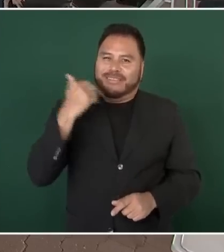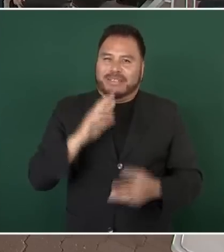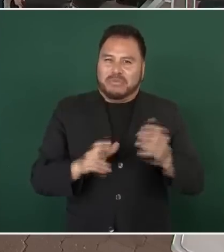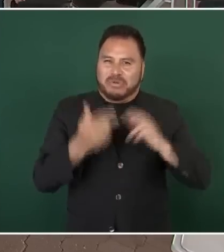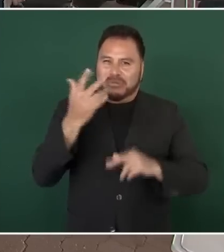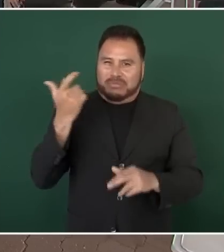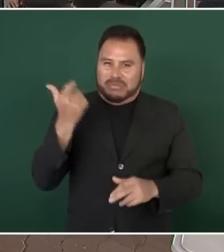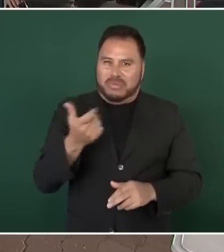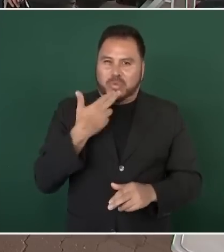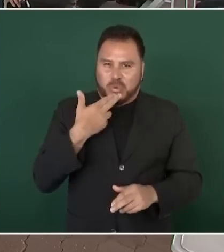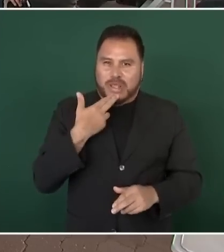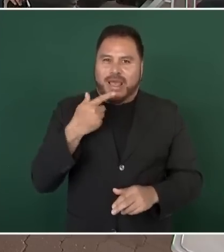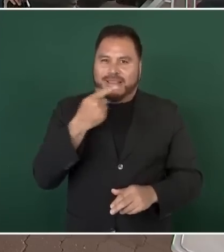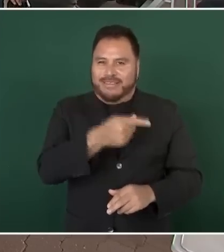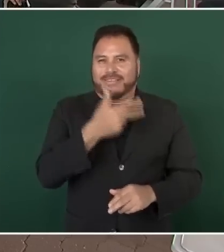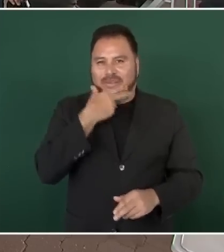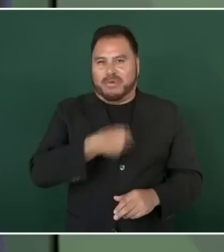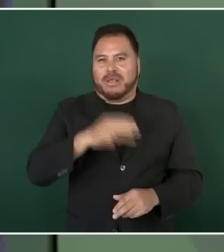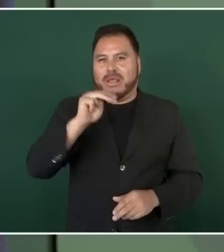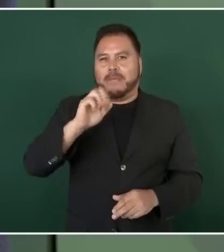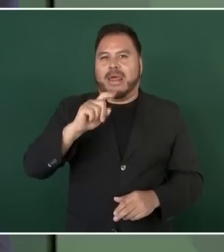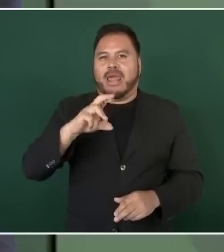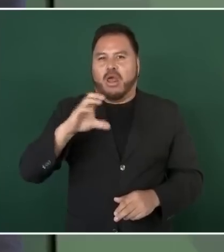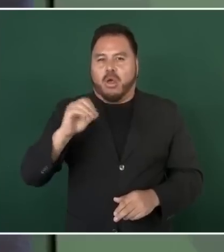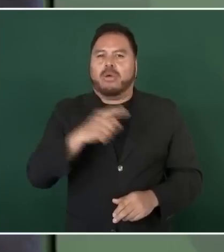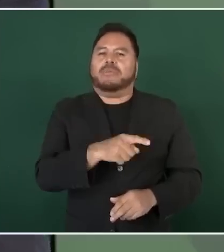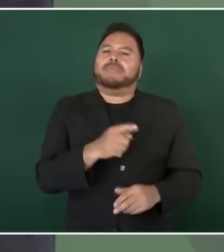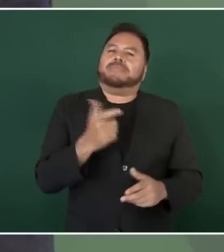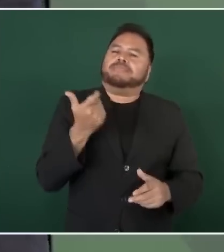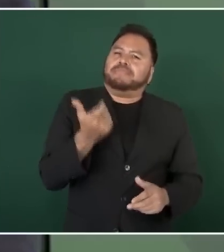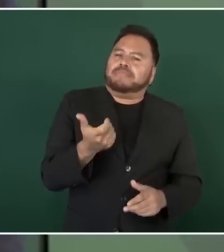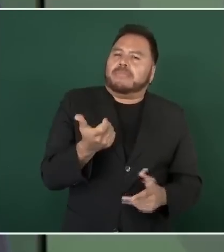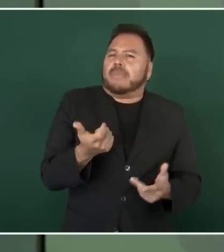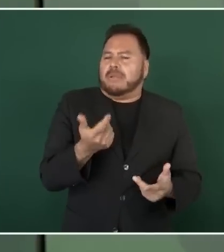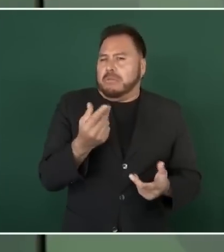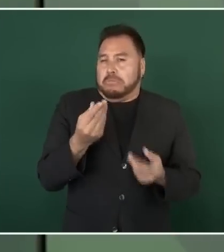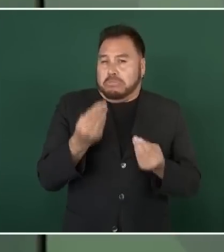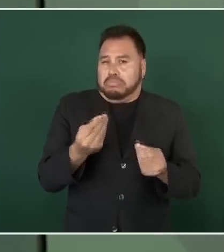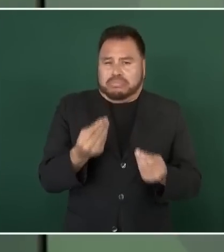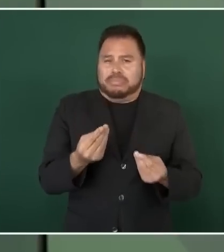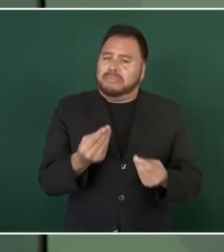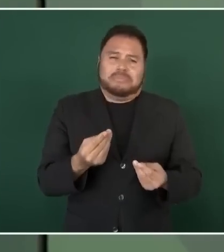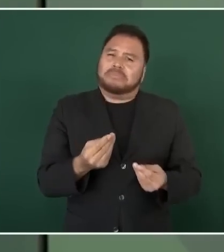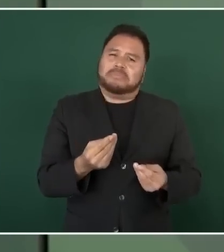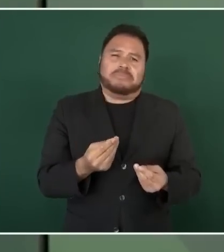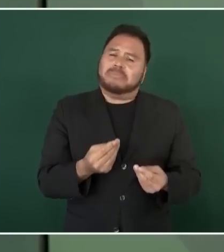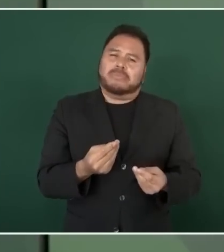para la revolución maderista fue relativamente poco.